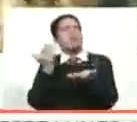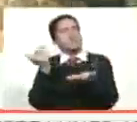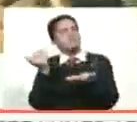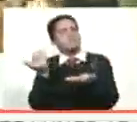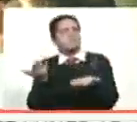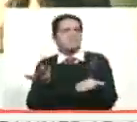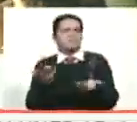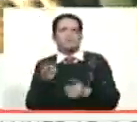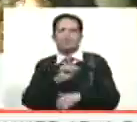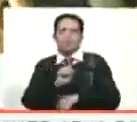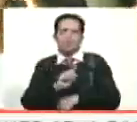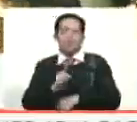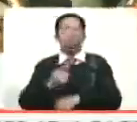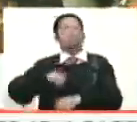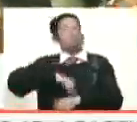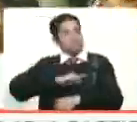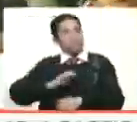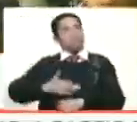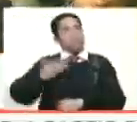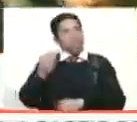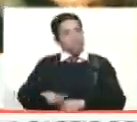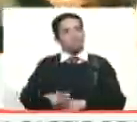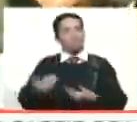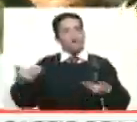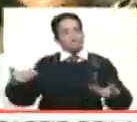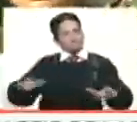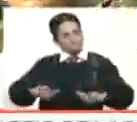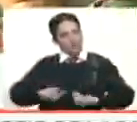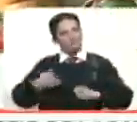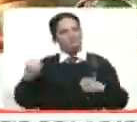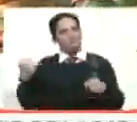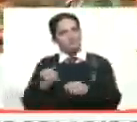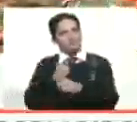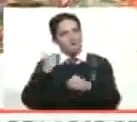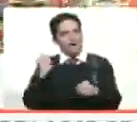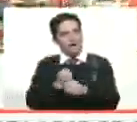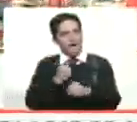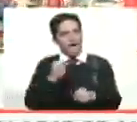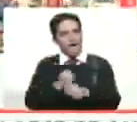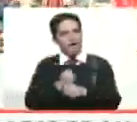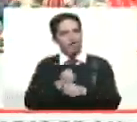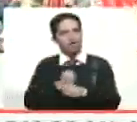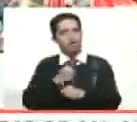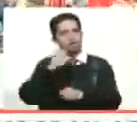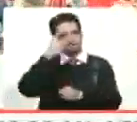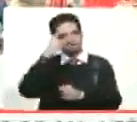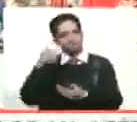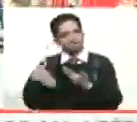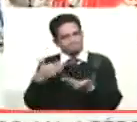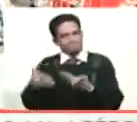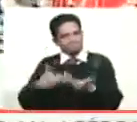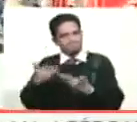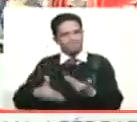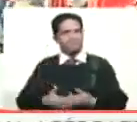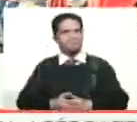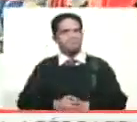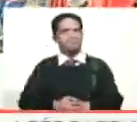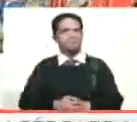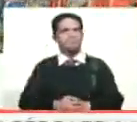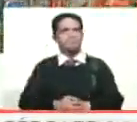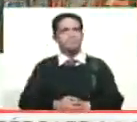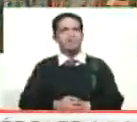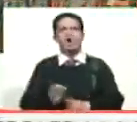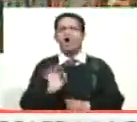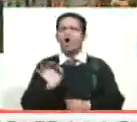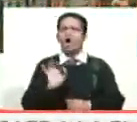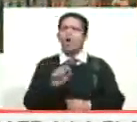Sí podemos, con el esfuerzo, con el trabajo, con la capacidad productiva. ¿O ustedes